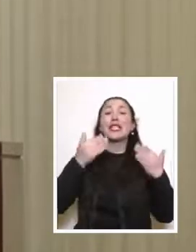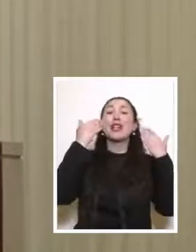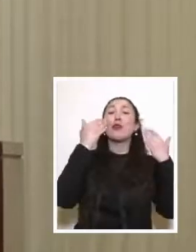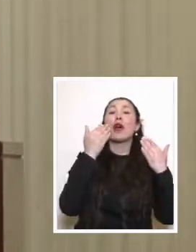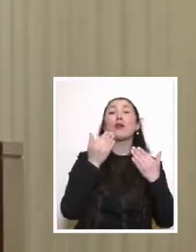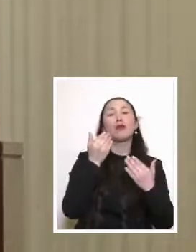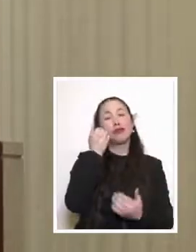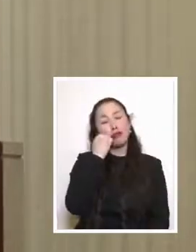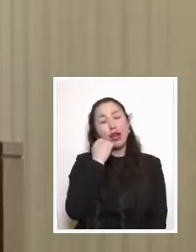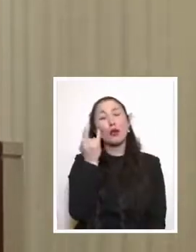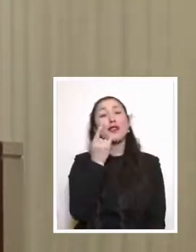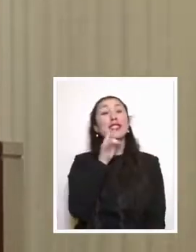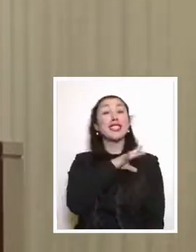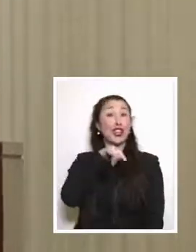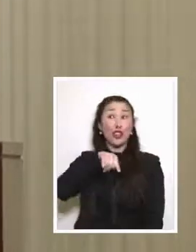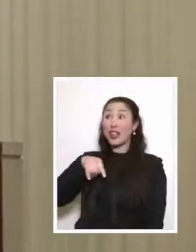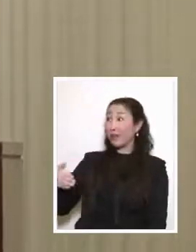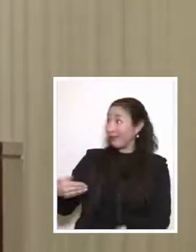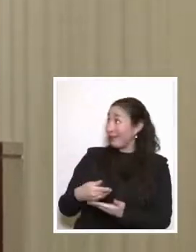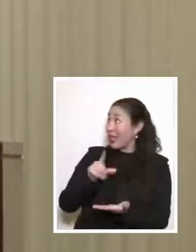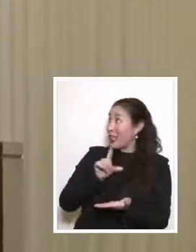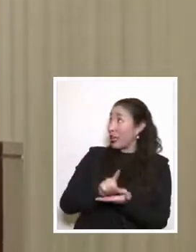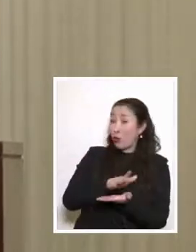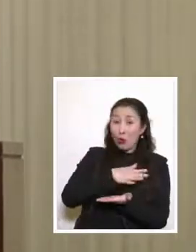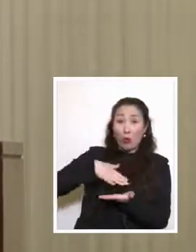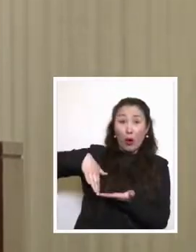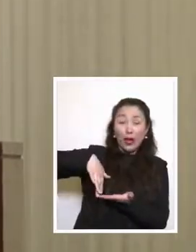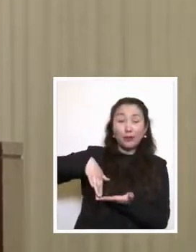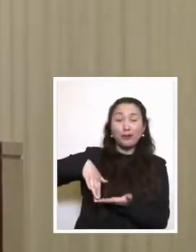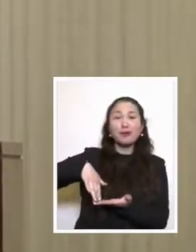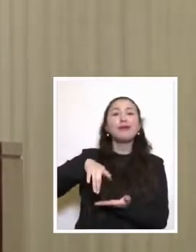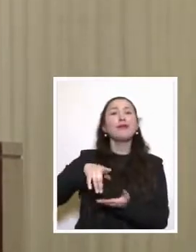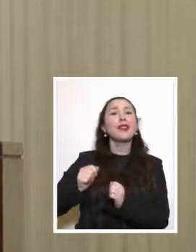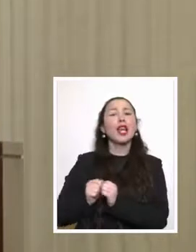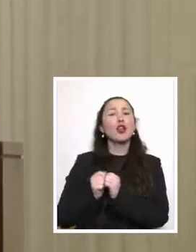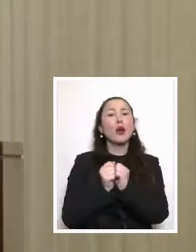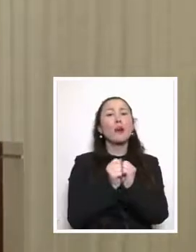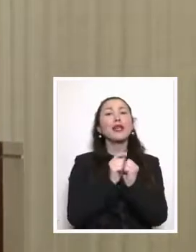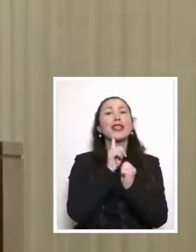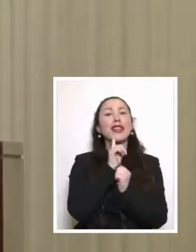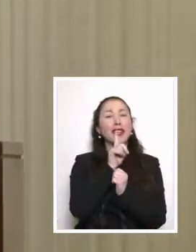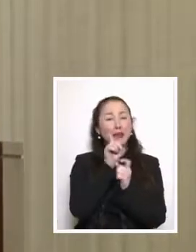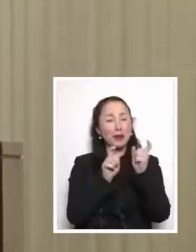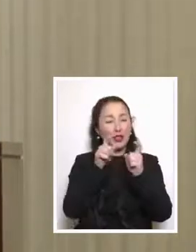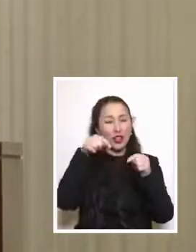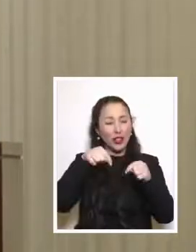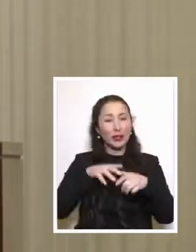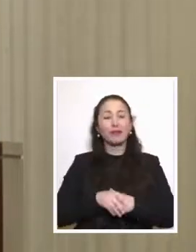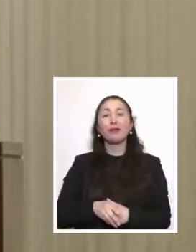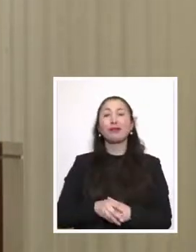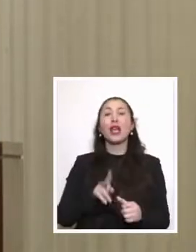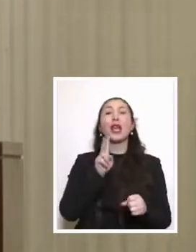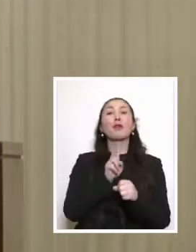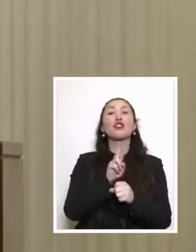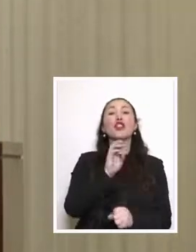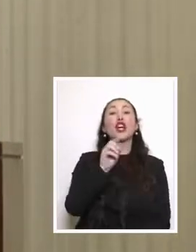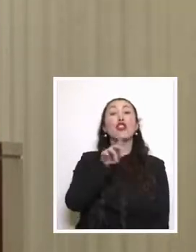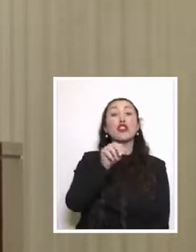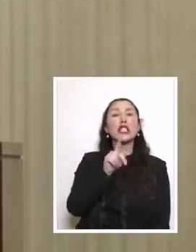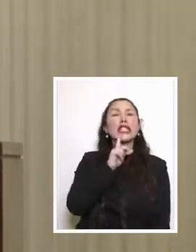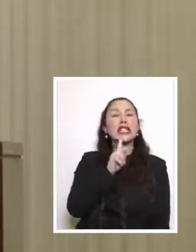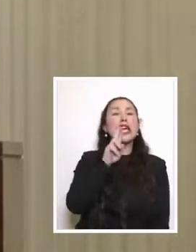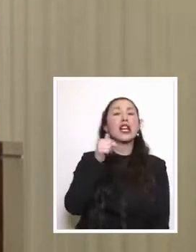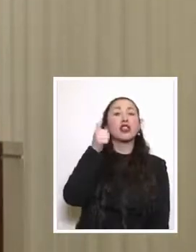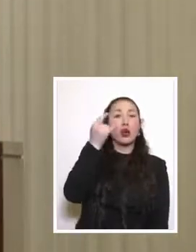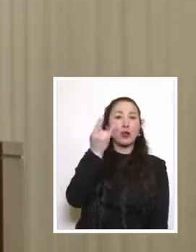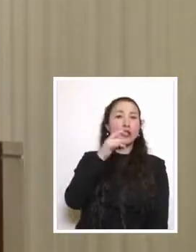de Chile, que es la que nos acoge hoy, que nos reciben para esta actividad, y a quienes nos acompañan hoy día. A la profesora Rosa Debes, rectora de la